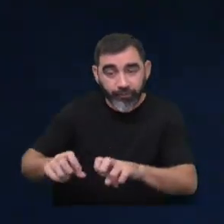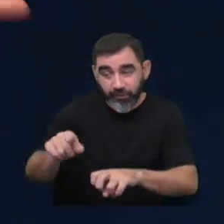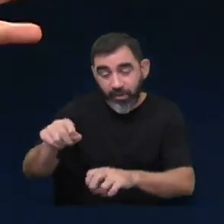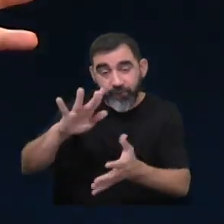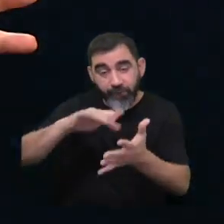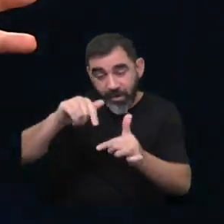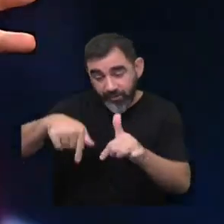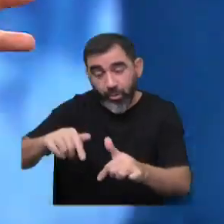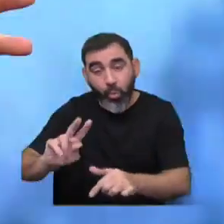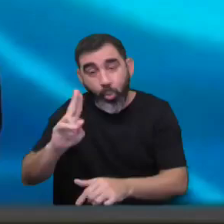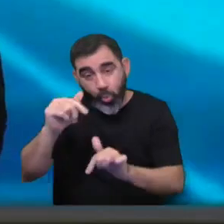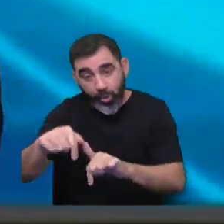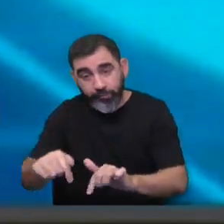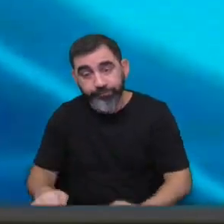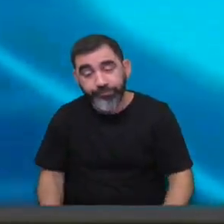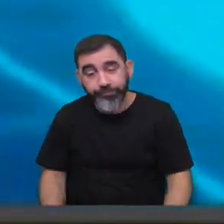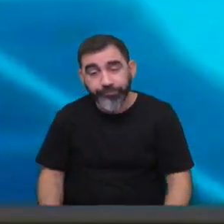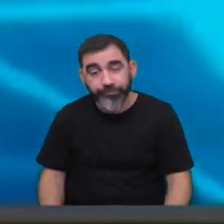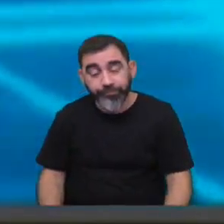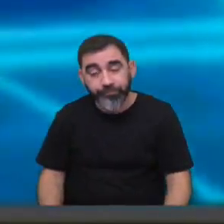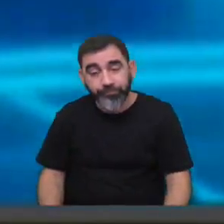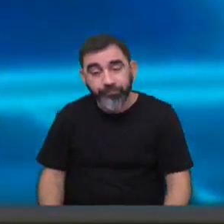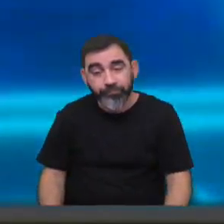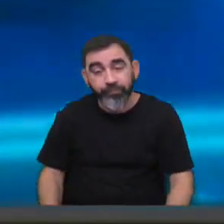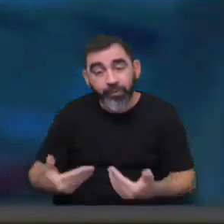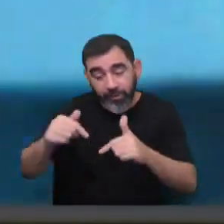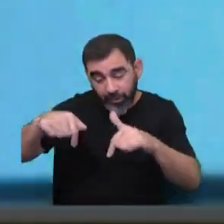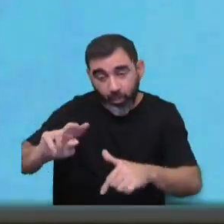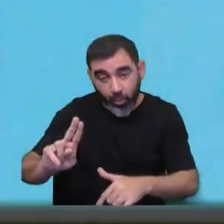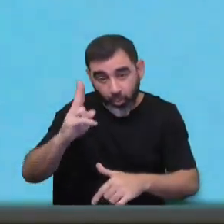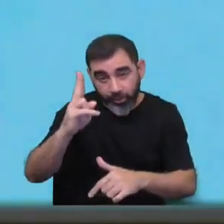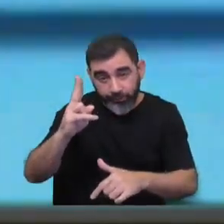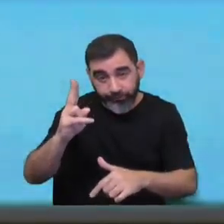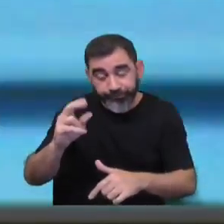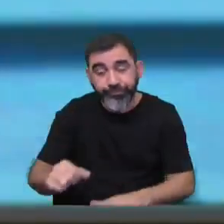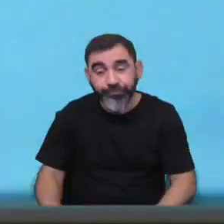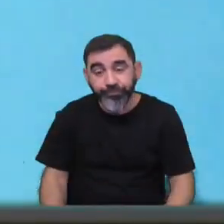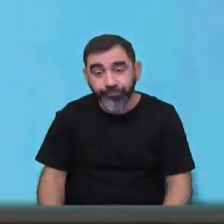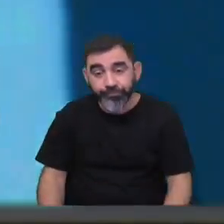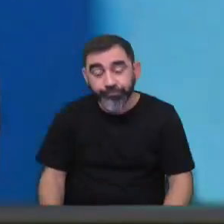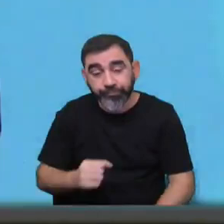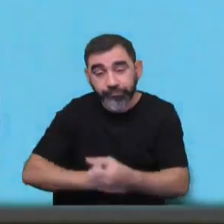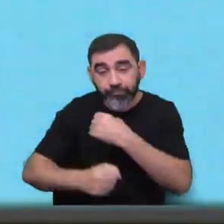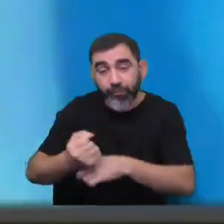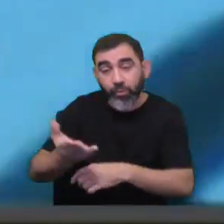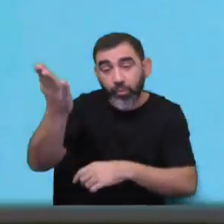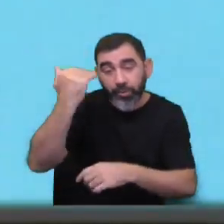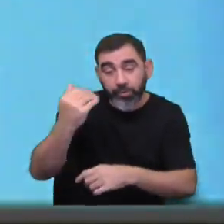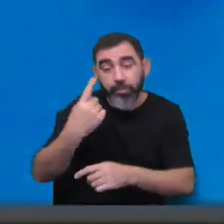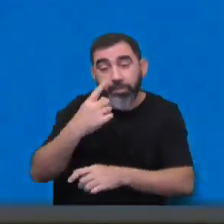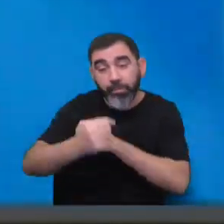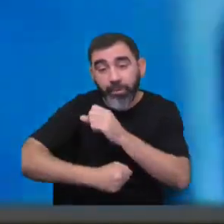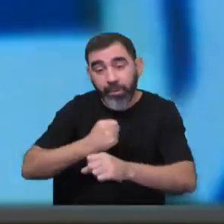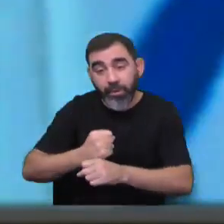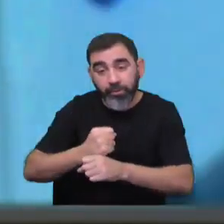o un poco en cada país? Bueno, la parte sintética la comencé acá en Uruguay. Y el año pasado yo tuve mi primer año sabático